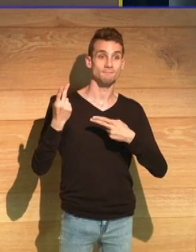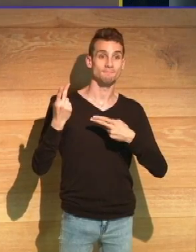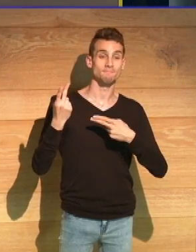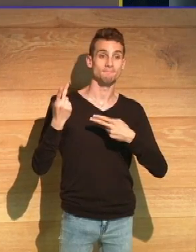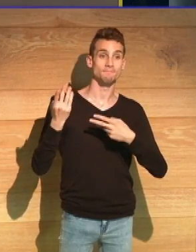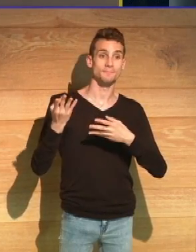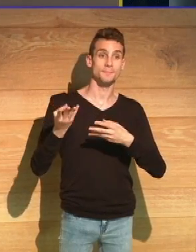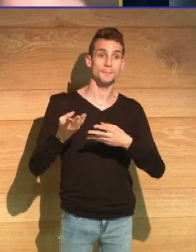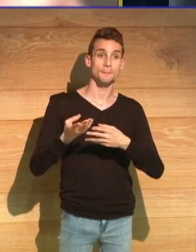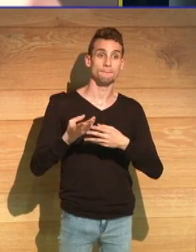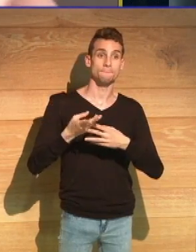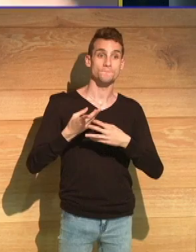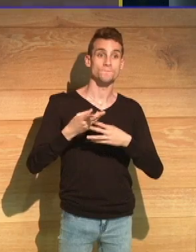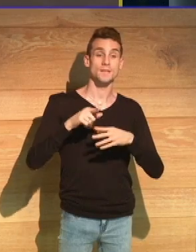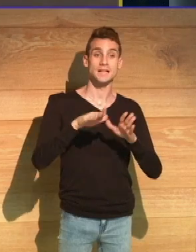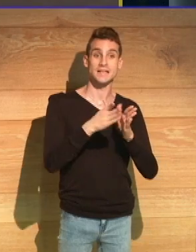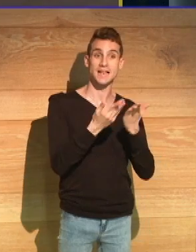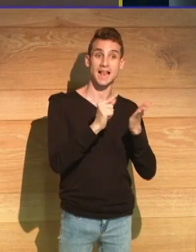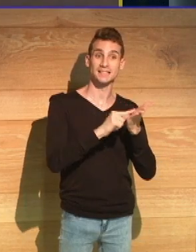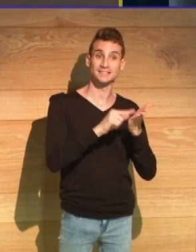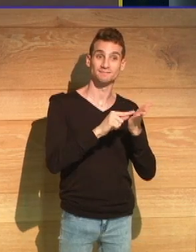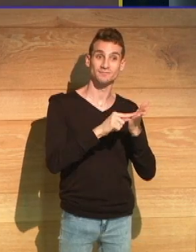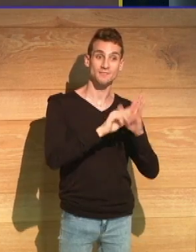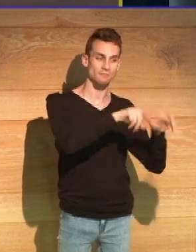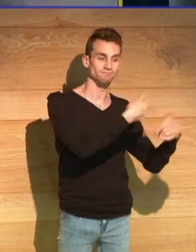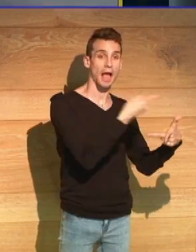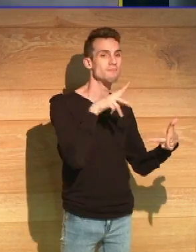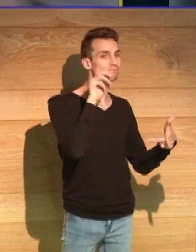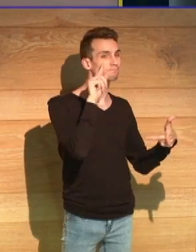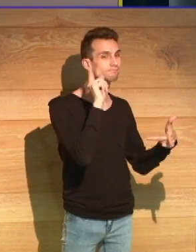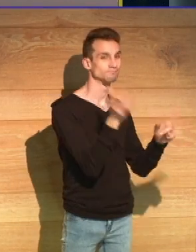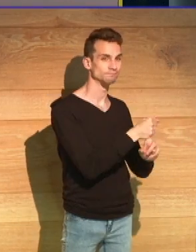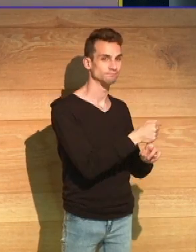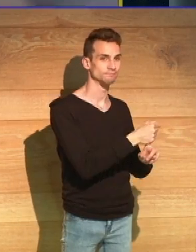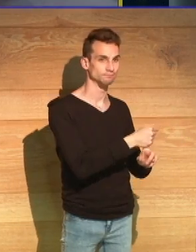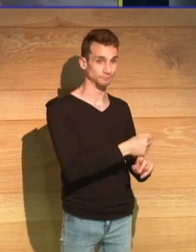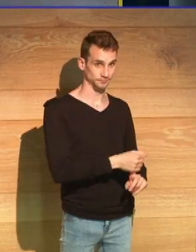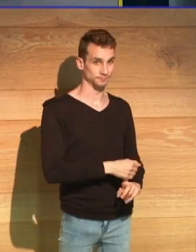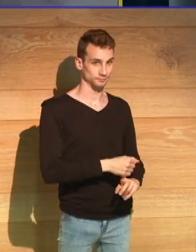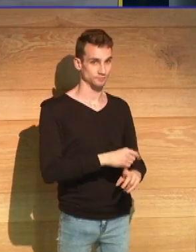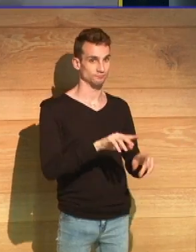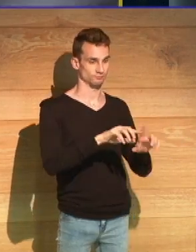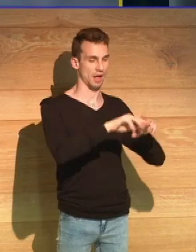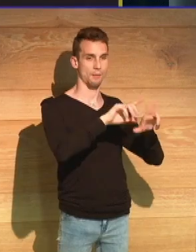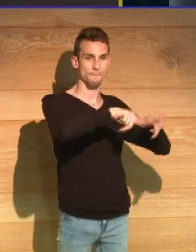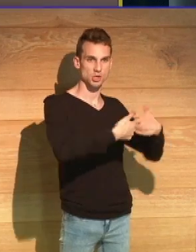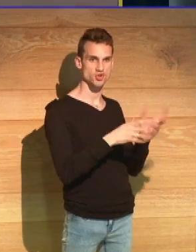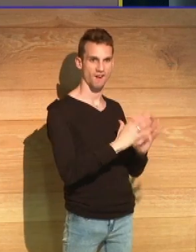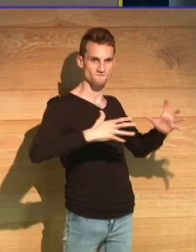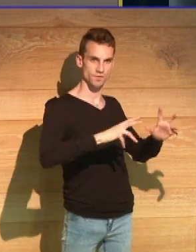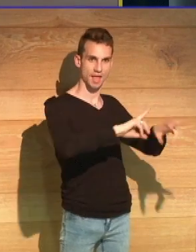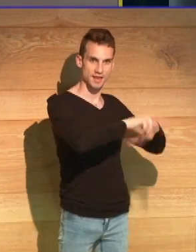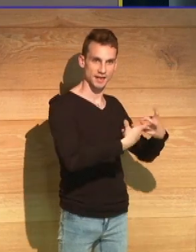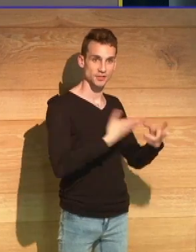encontré ese libro en la basura, en una caneca grande de reciclaje. Entonces él va adentro